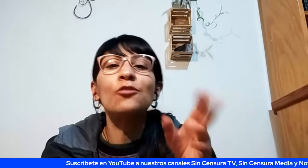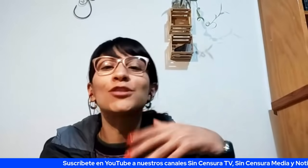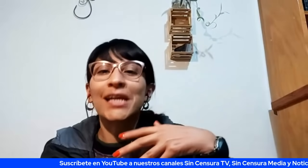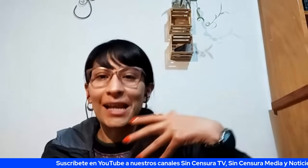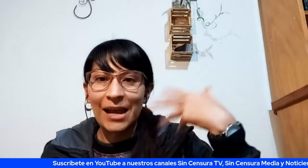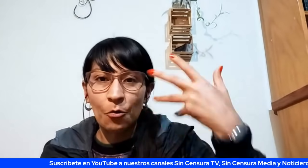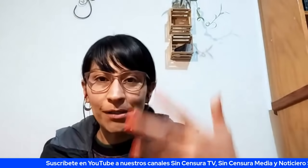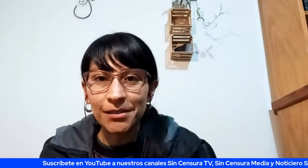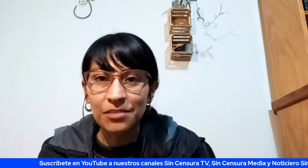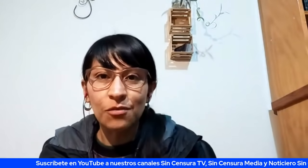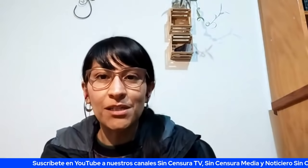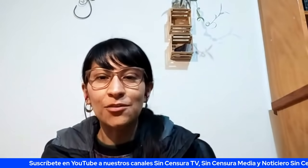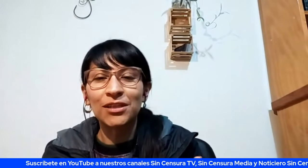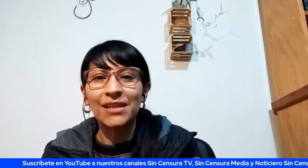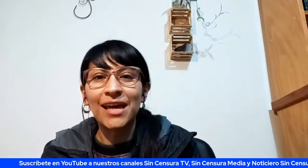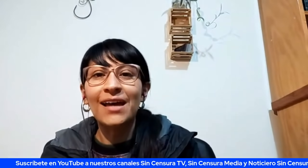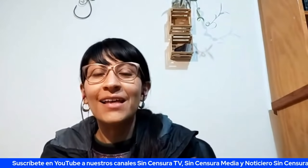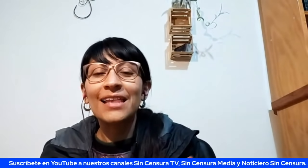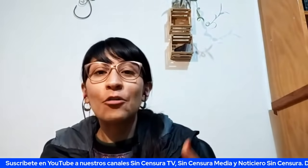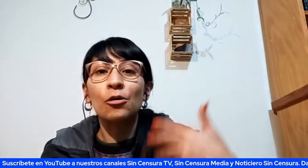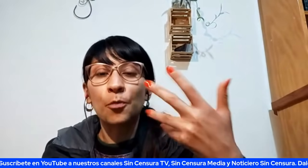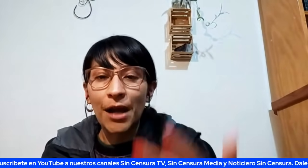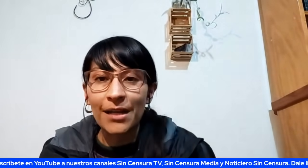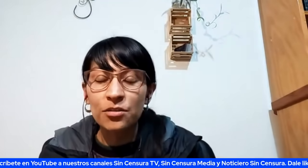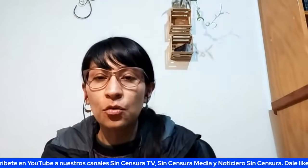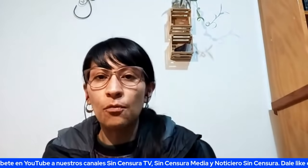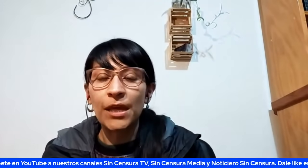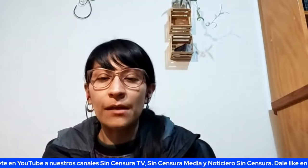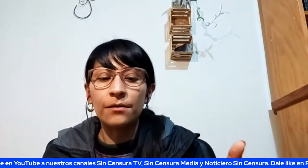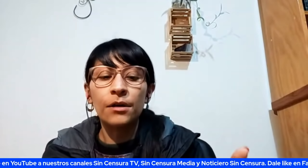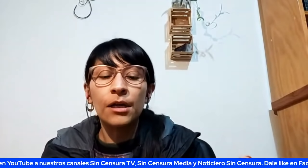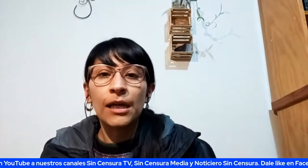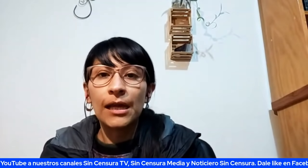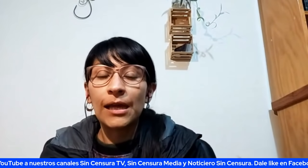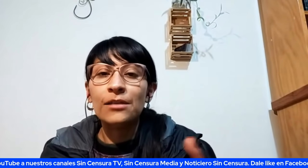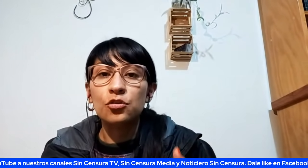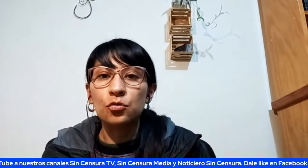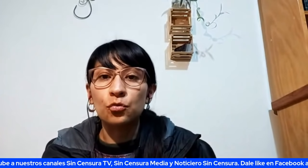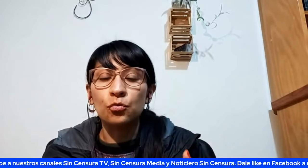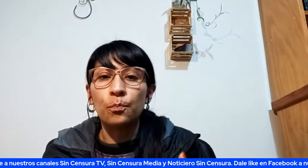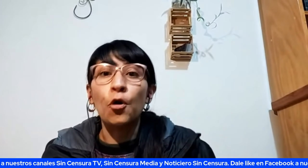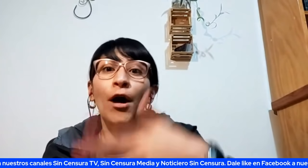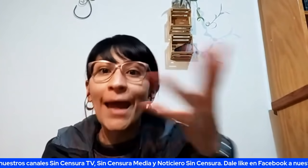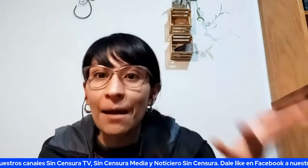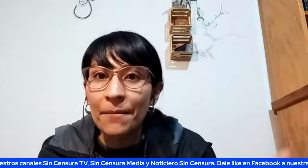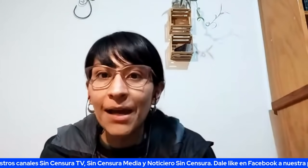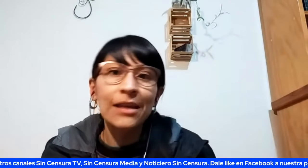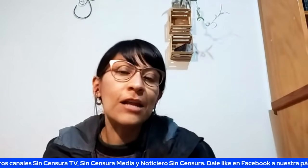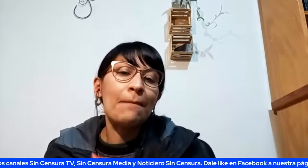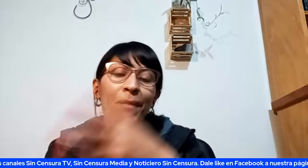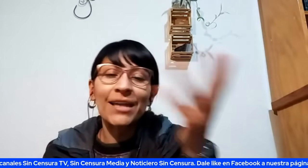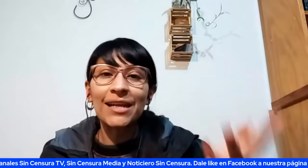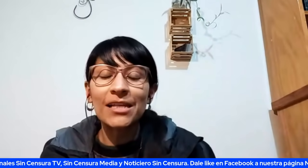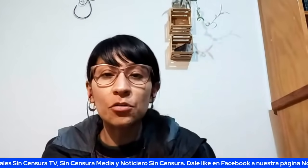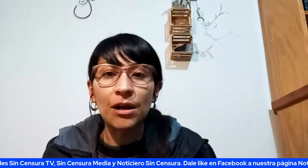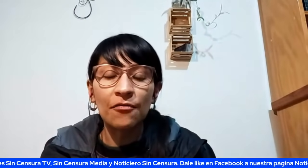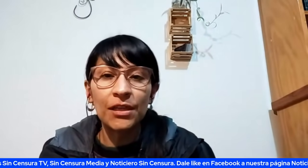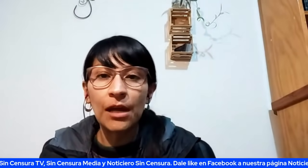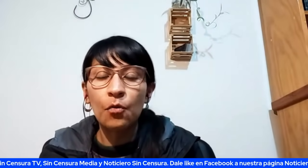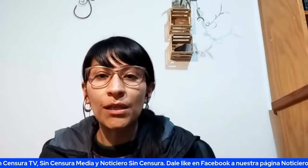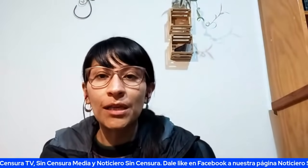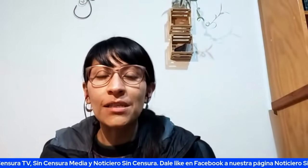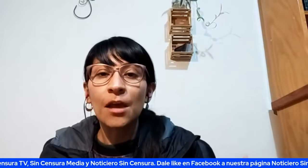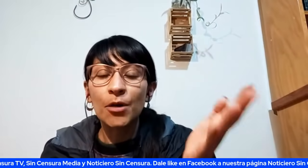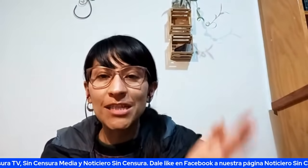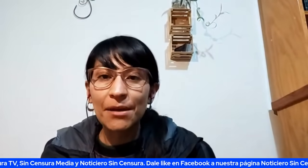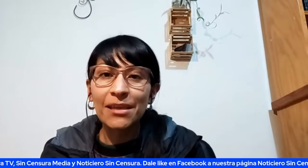principios éticos que la Cuarta Transformación trata de incorporar en su gobierno, en su programa, en el Plan de Nación a